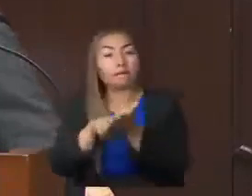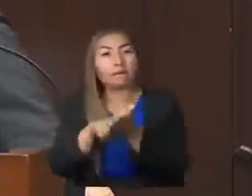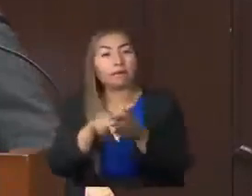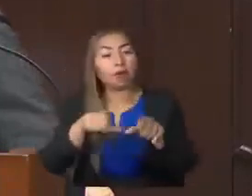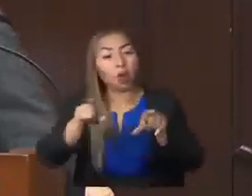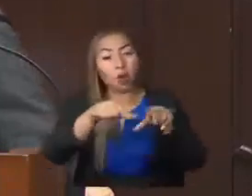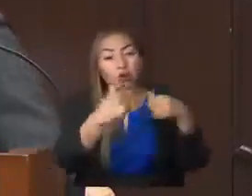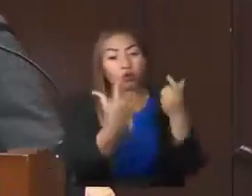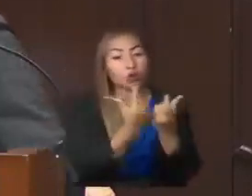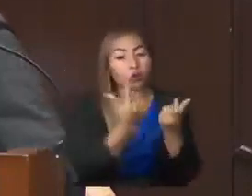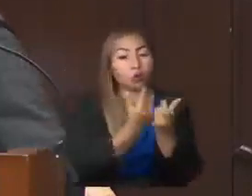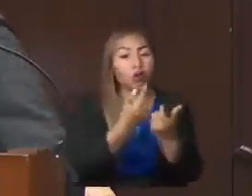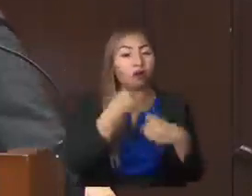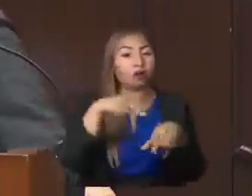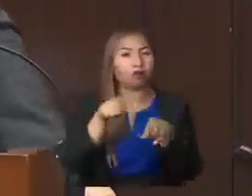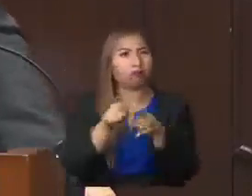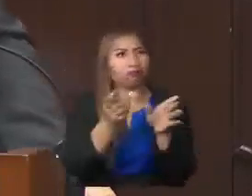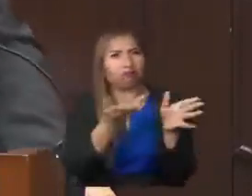en Pasadena,